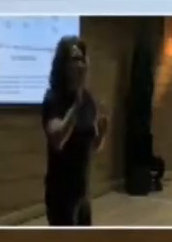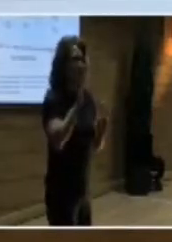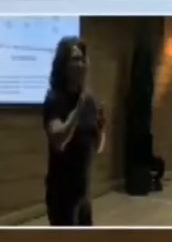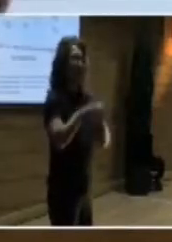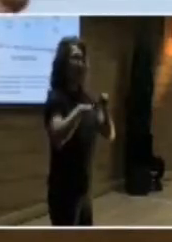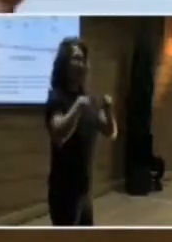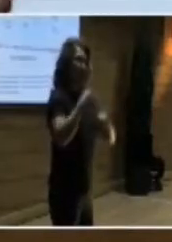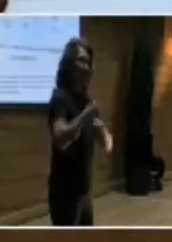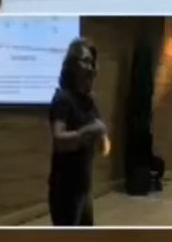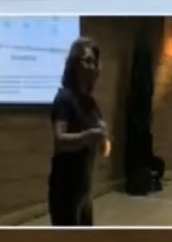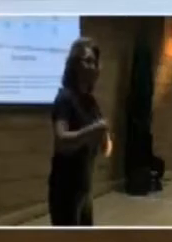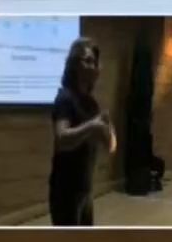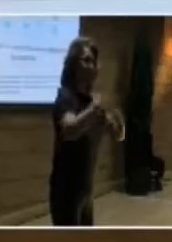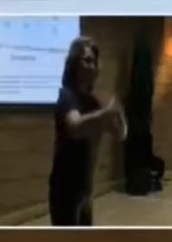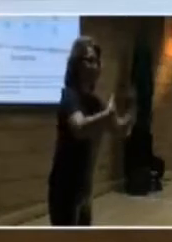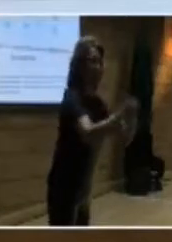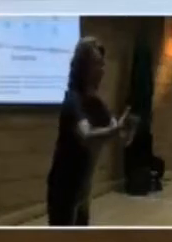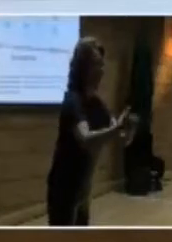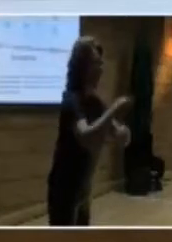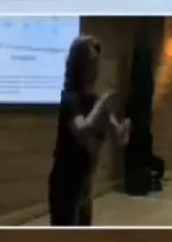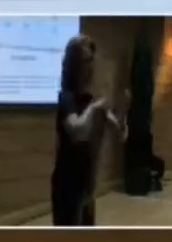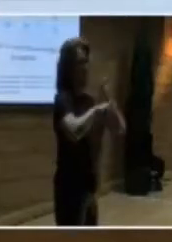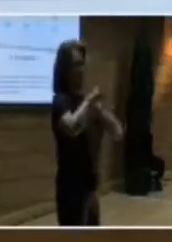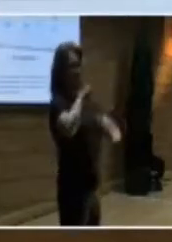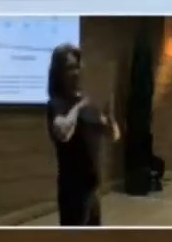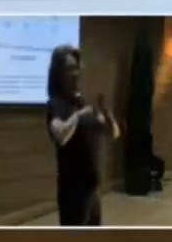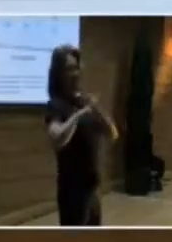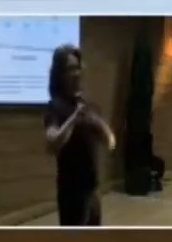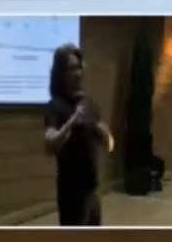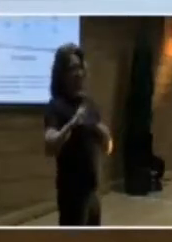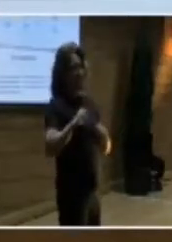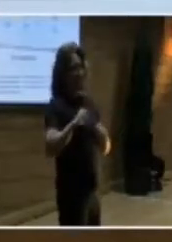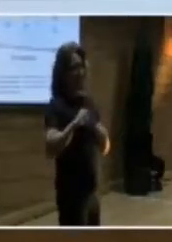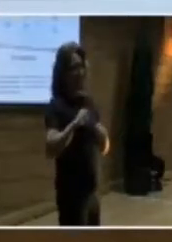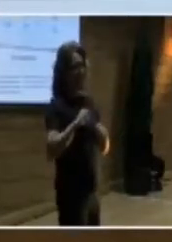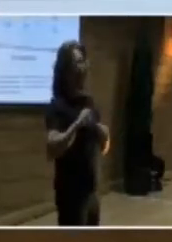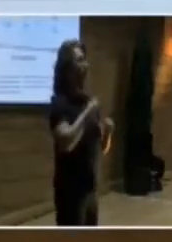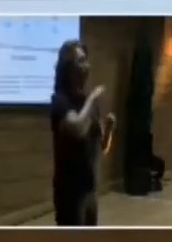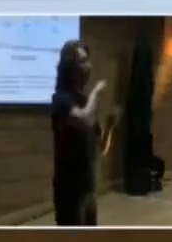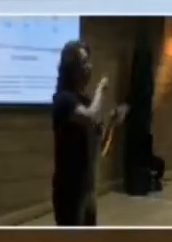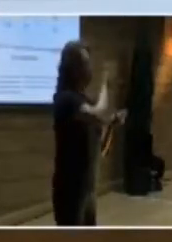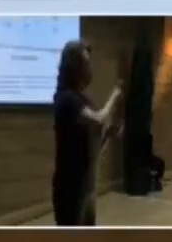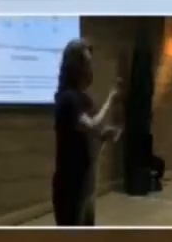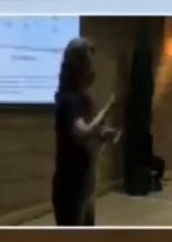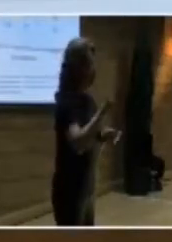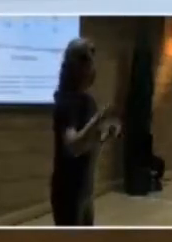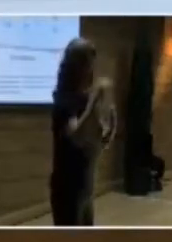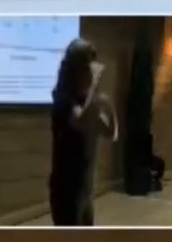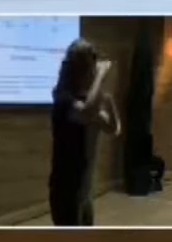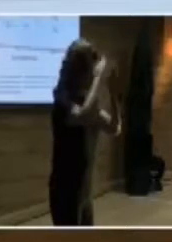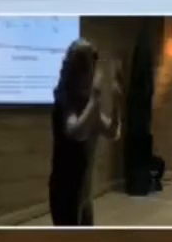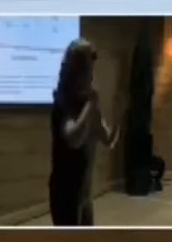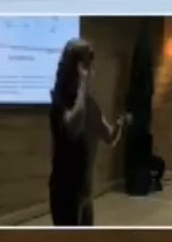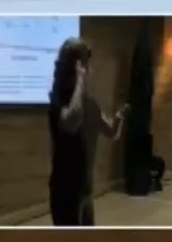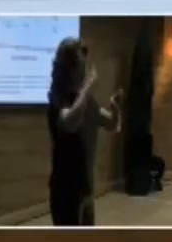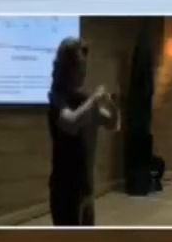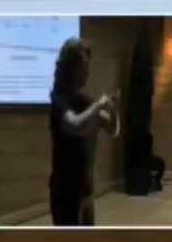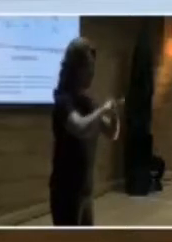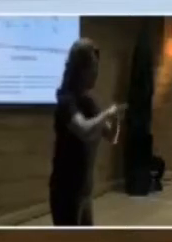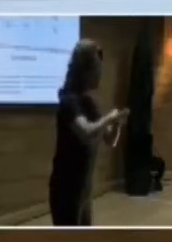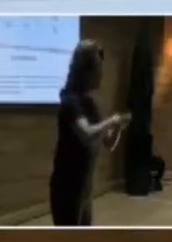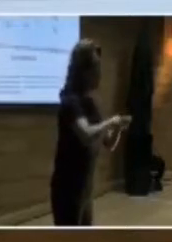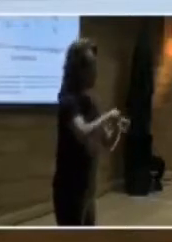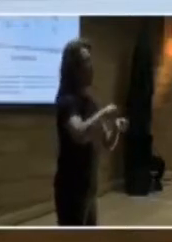diagnóstico. Este estudio, hecho sobre más de 1000 pacientes en consultas de neurología, psiquiatría y geriatría de toda